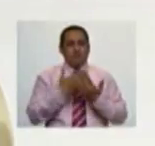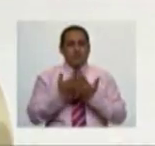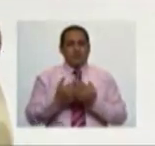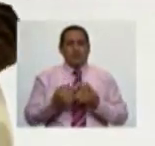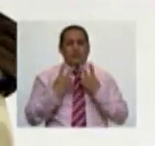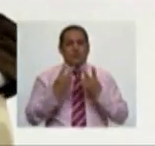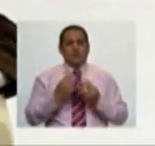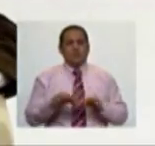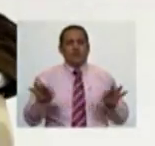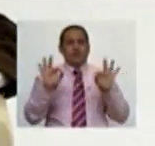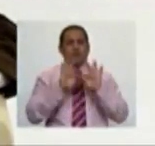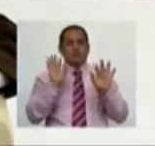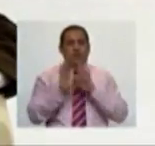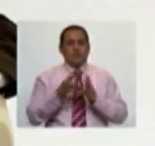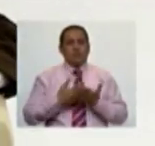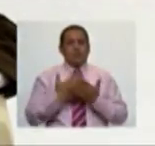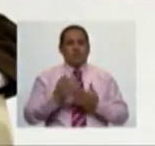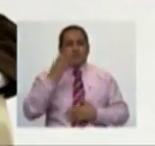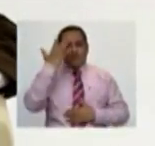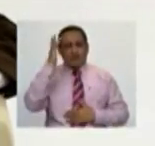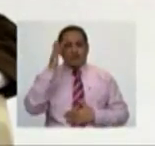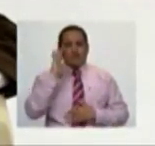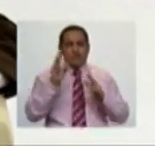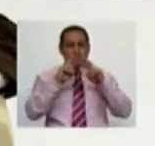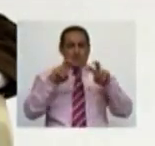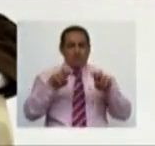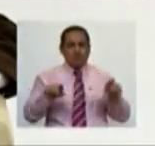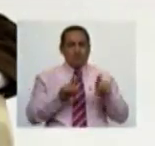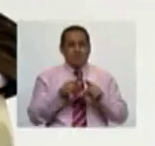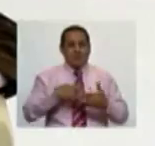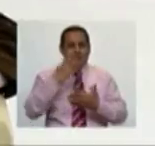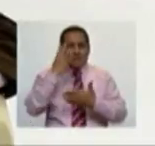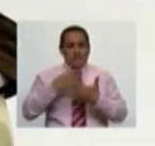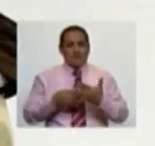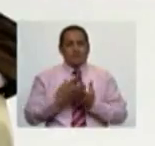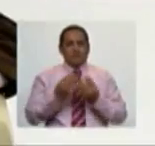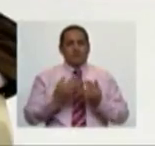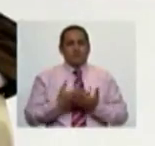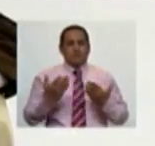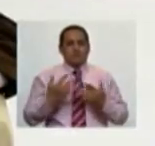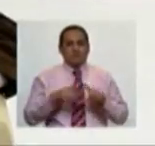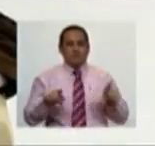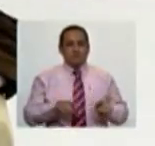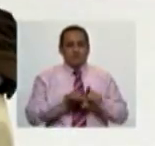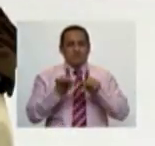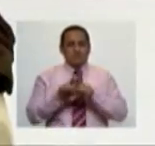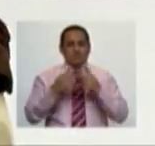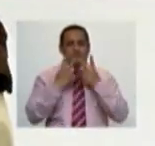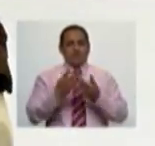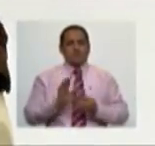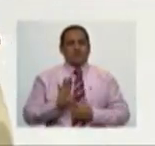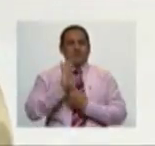dosis adecuadas, fundamentalmente basándote en la inteligencia, en la investigación, en el análisis de las tendencias, pero